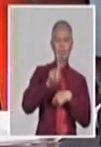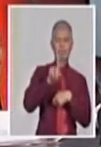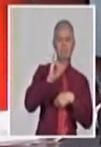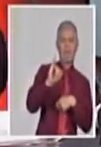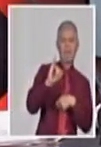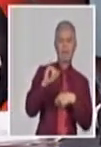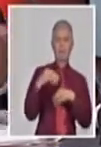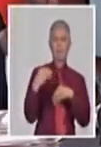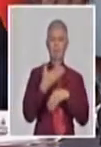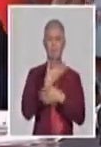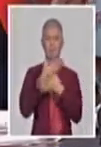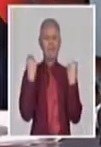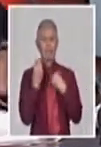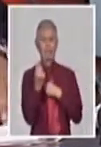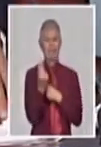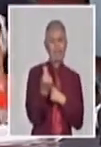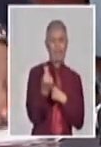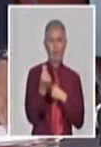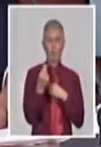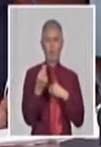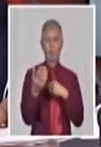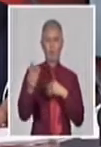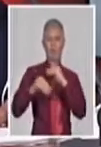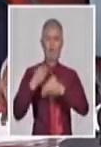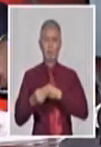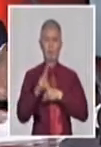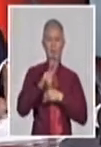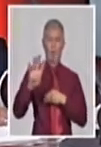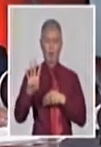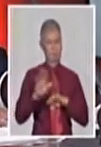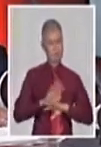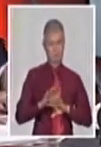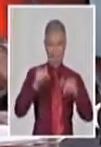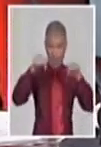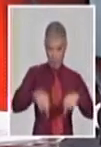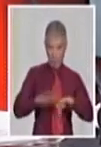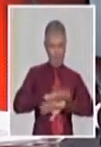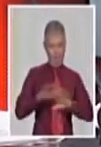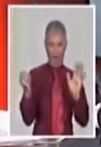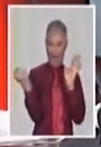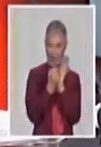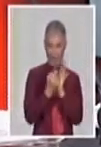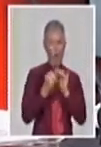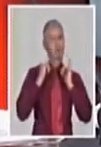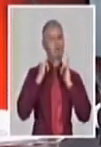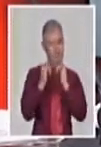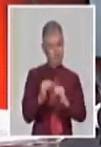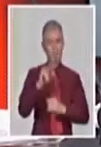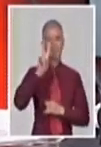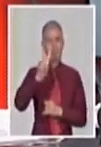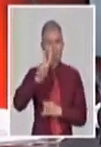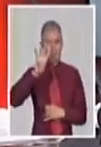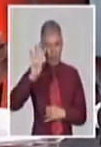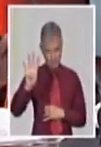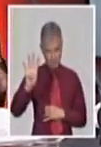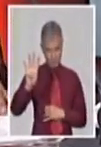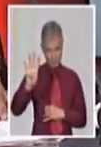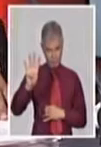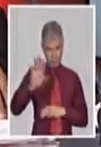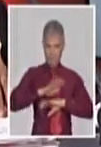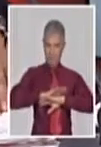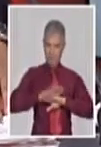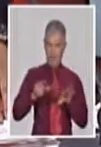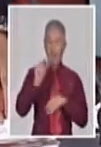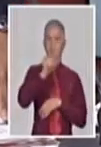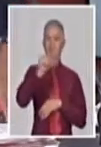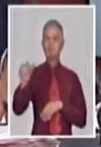si viene 24, pero ahora como estamos diciendo que por 24, que es el tipo de cambio actual y se ratifica, las personas